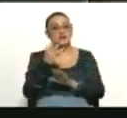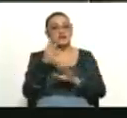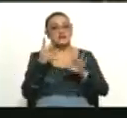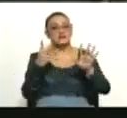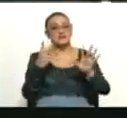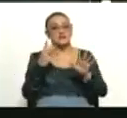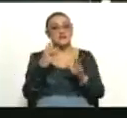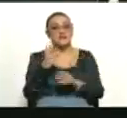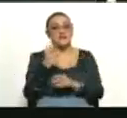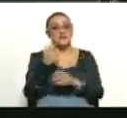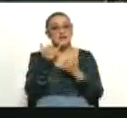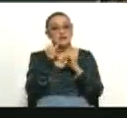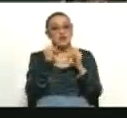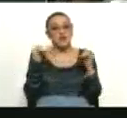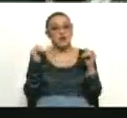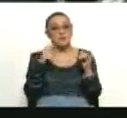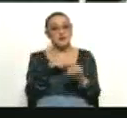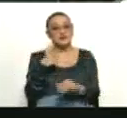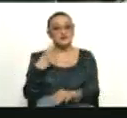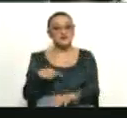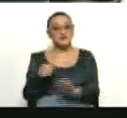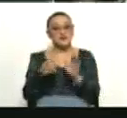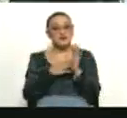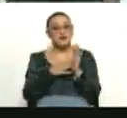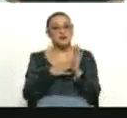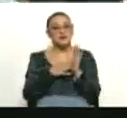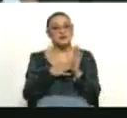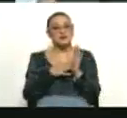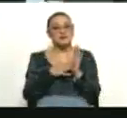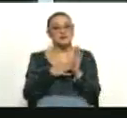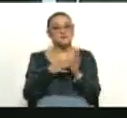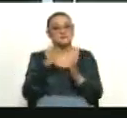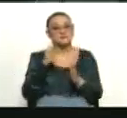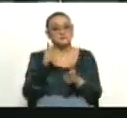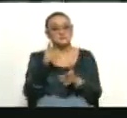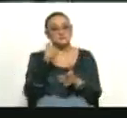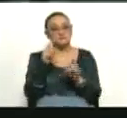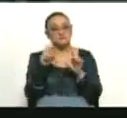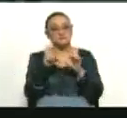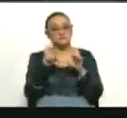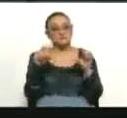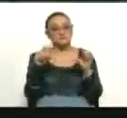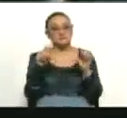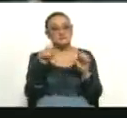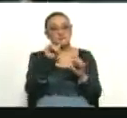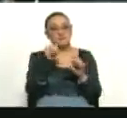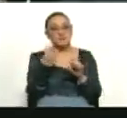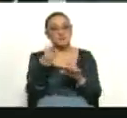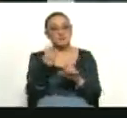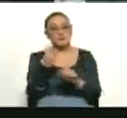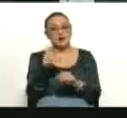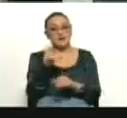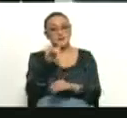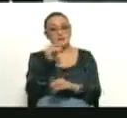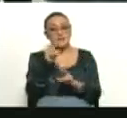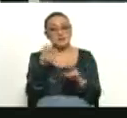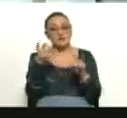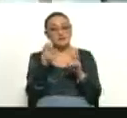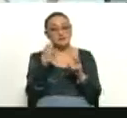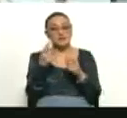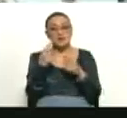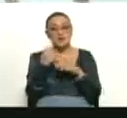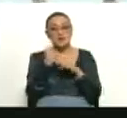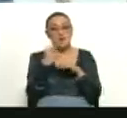china posee un número enorme de patentes de Inteligencia artificial sus académicos han publicado más investigaciones que ningún